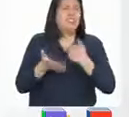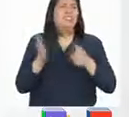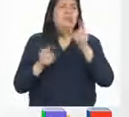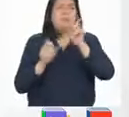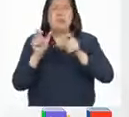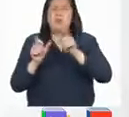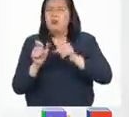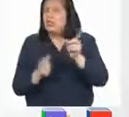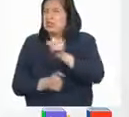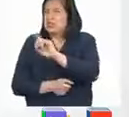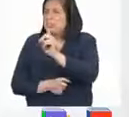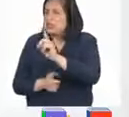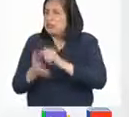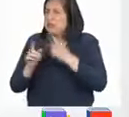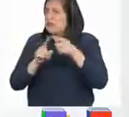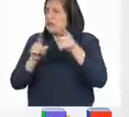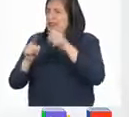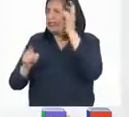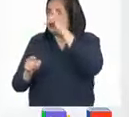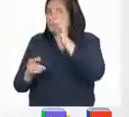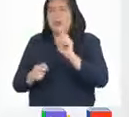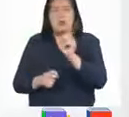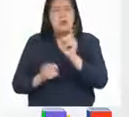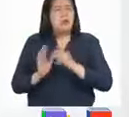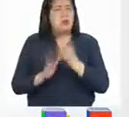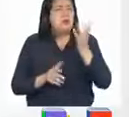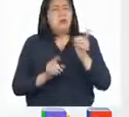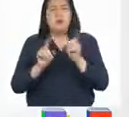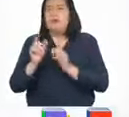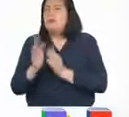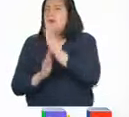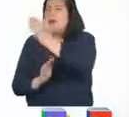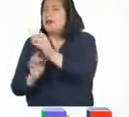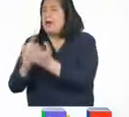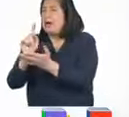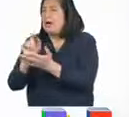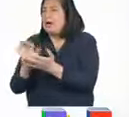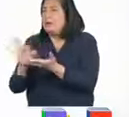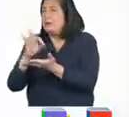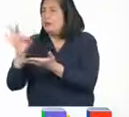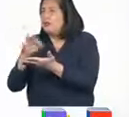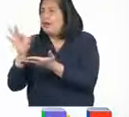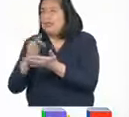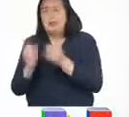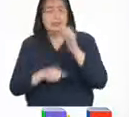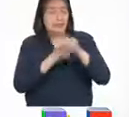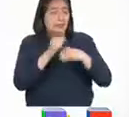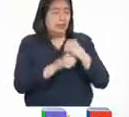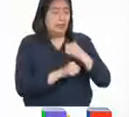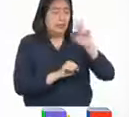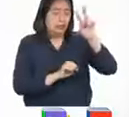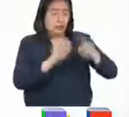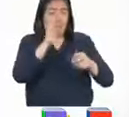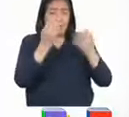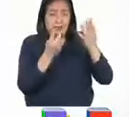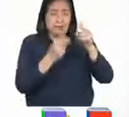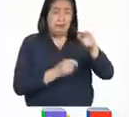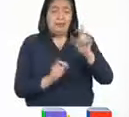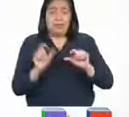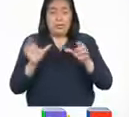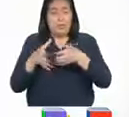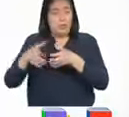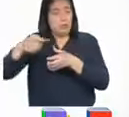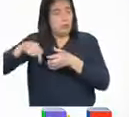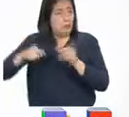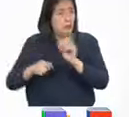esas personas que por diversas razones no fueron censadas. En el censo del año 2017, esa